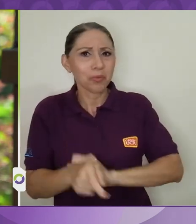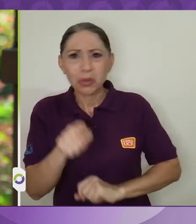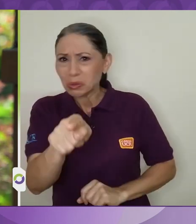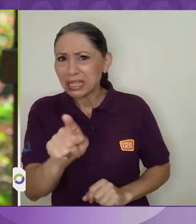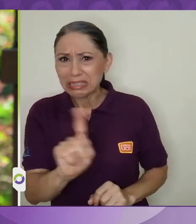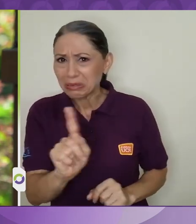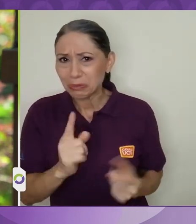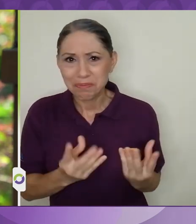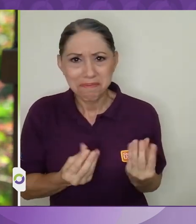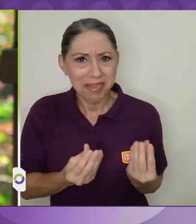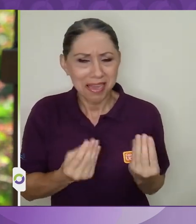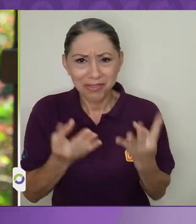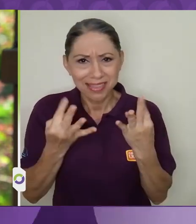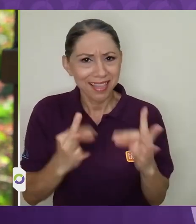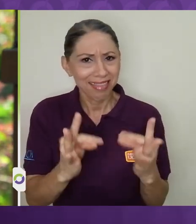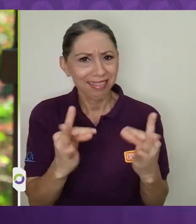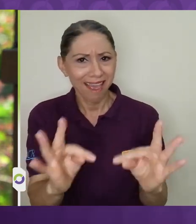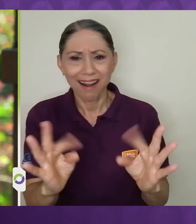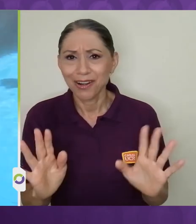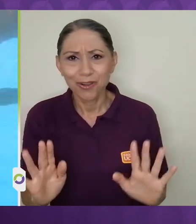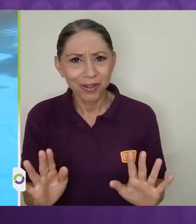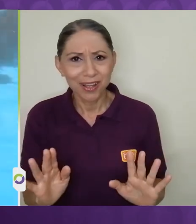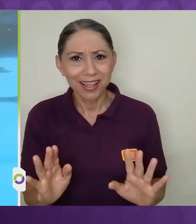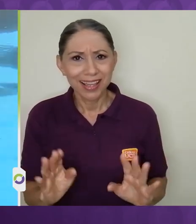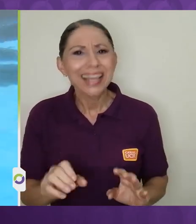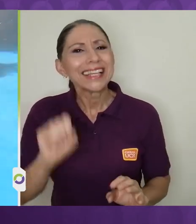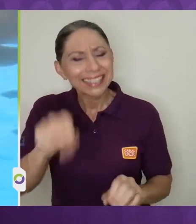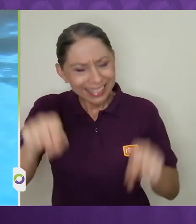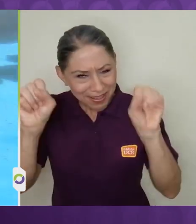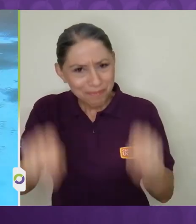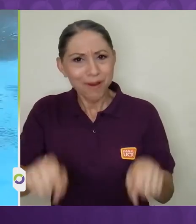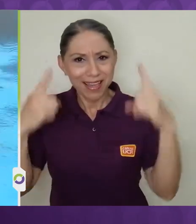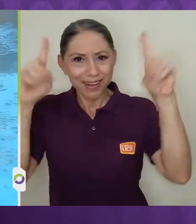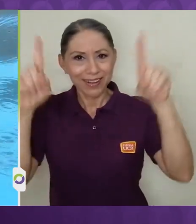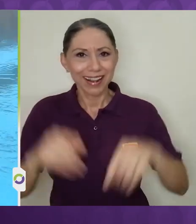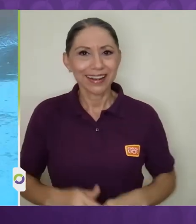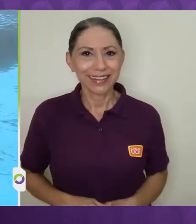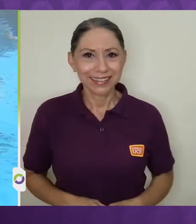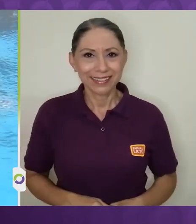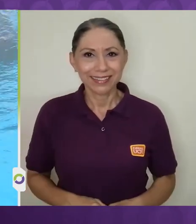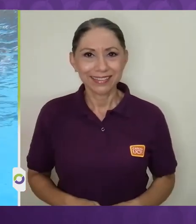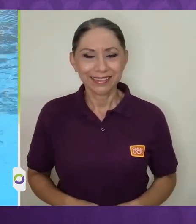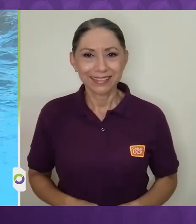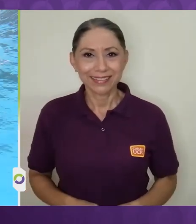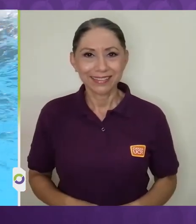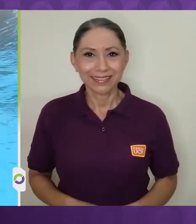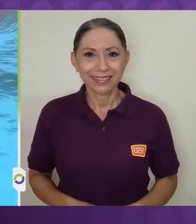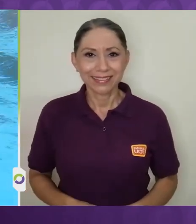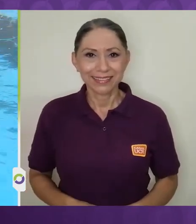no tengan miedo a intentarlo y que sí se puede lograr.